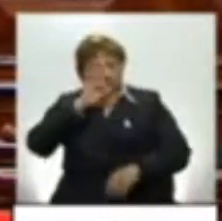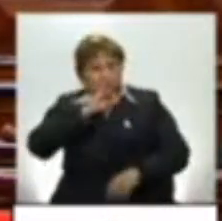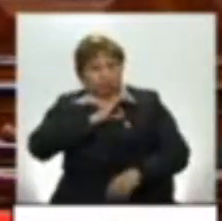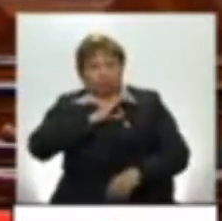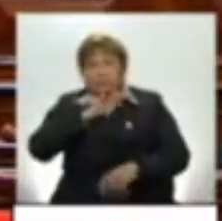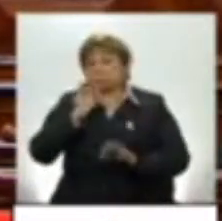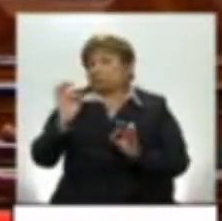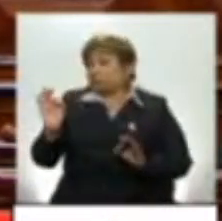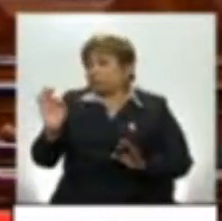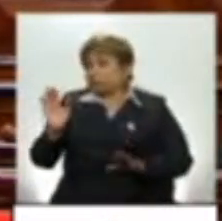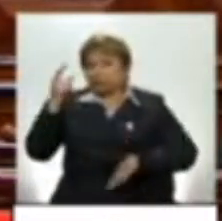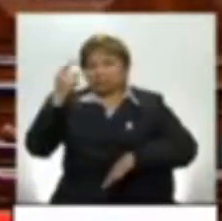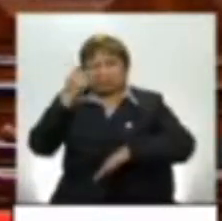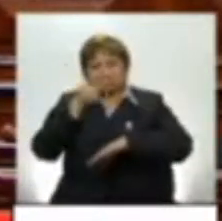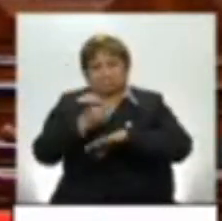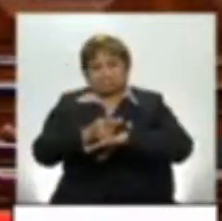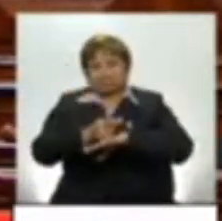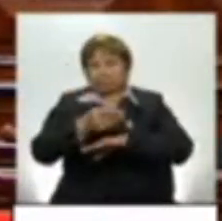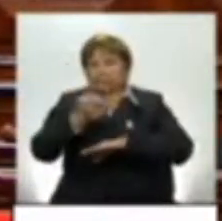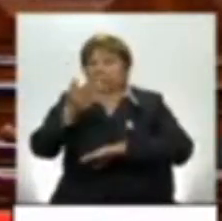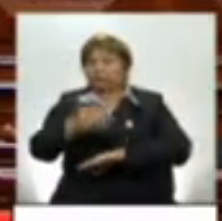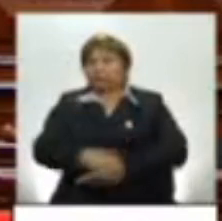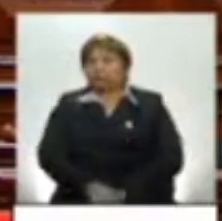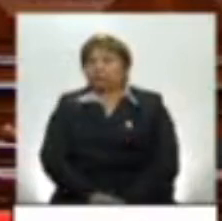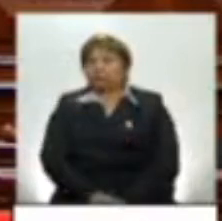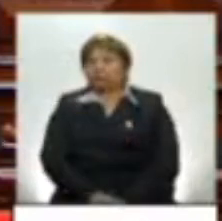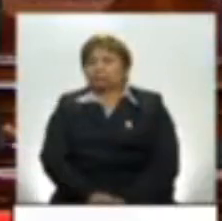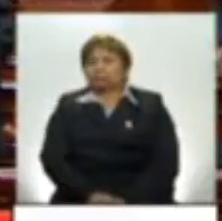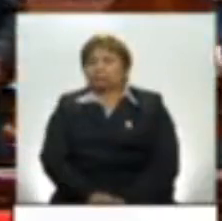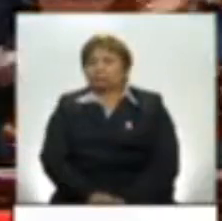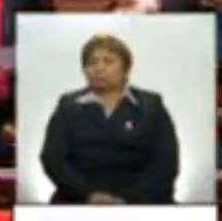sino que él y la nación se lo demanden.